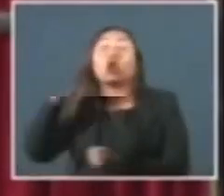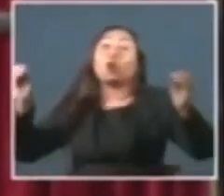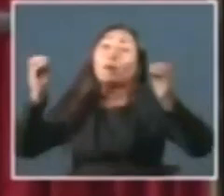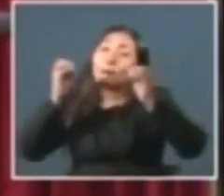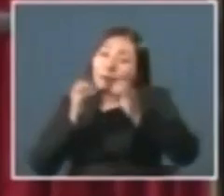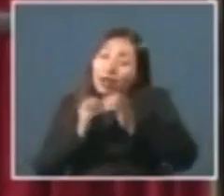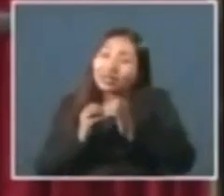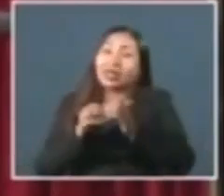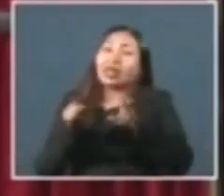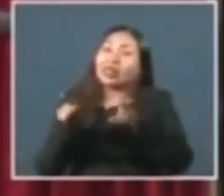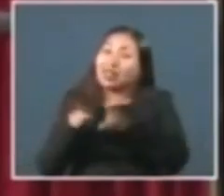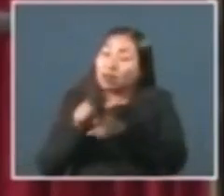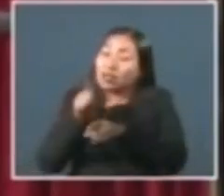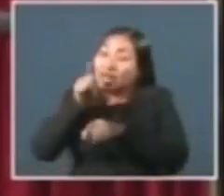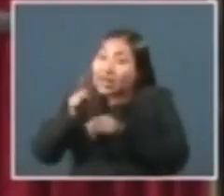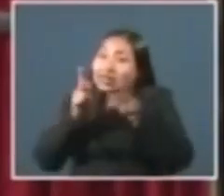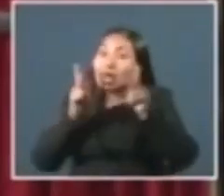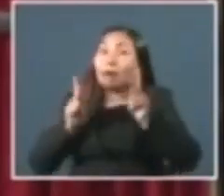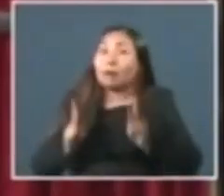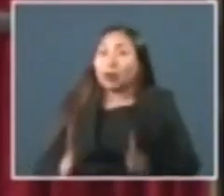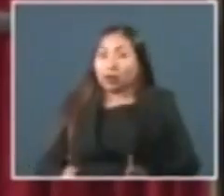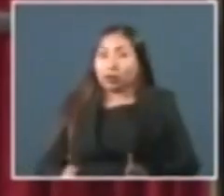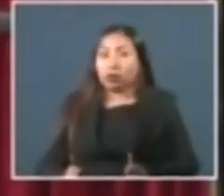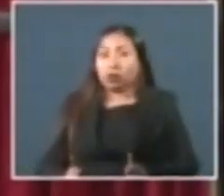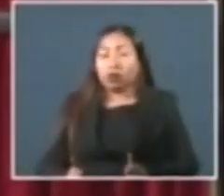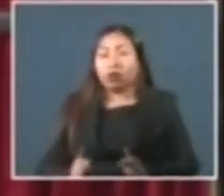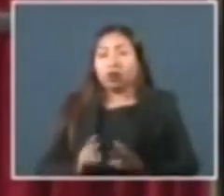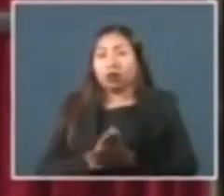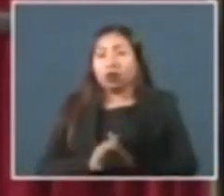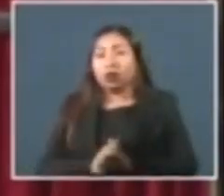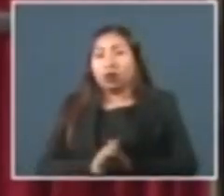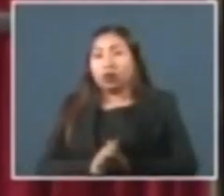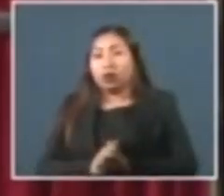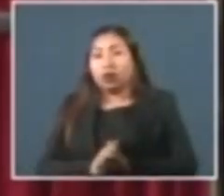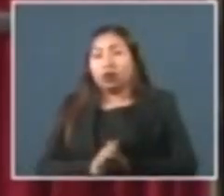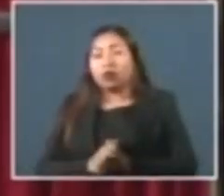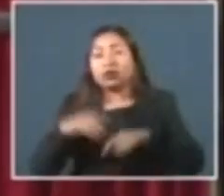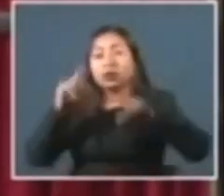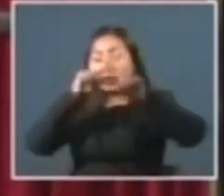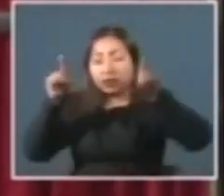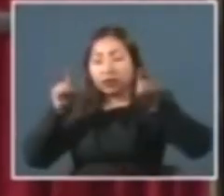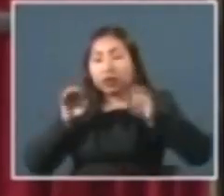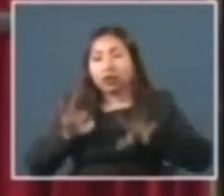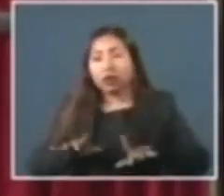pasa y sigue pasando en la Defensoría del Pueblo. Secretario,